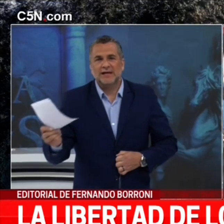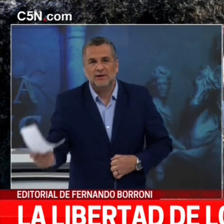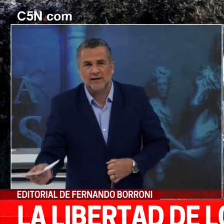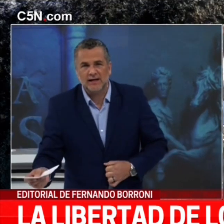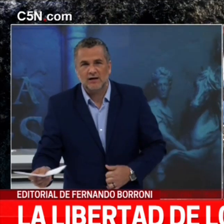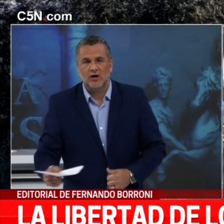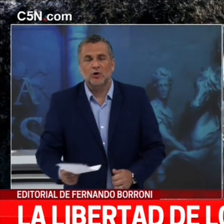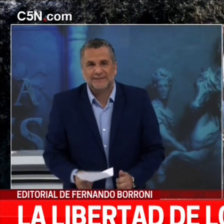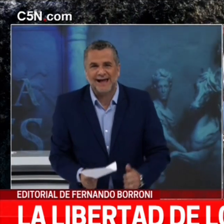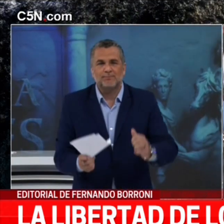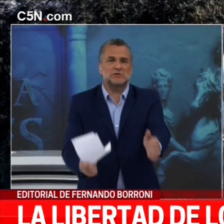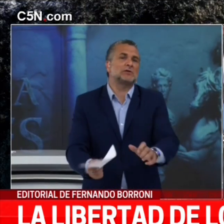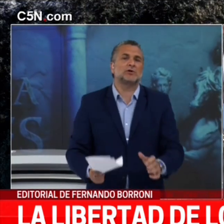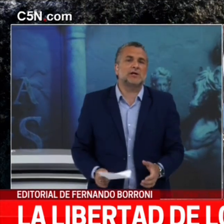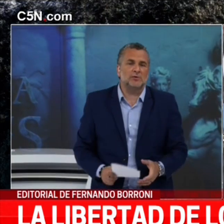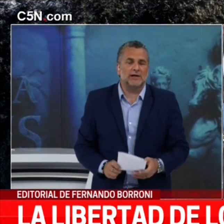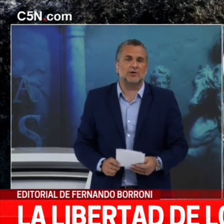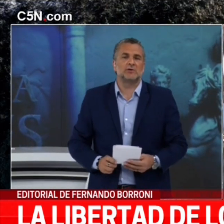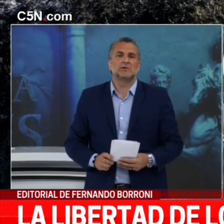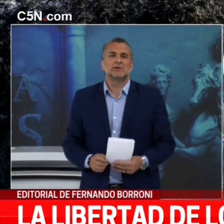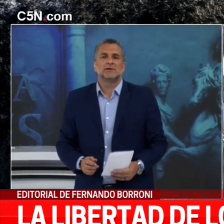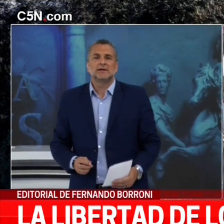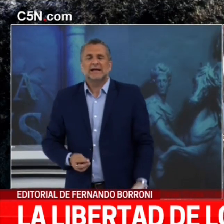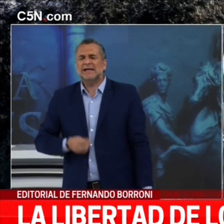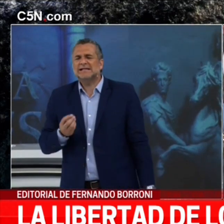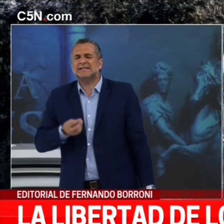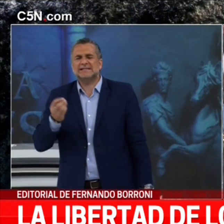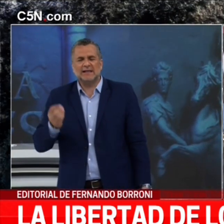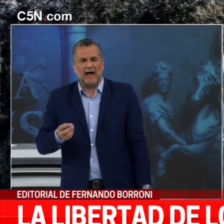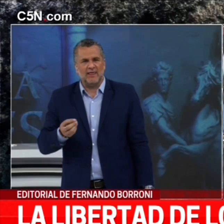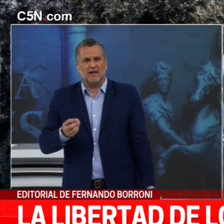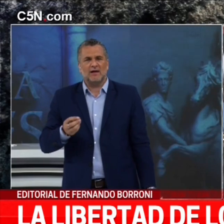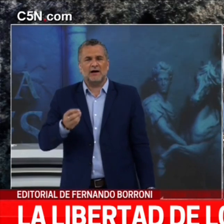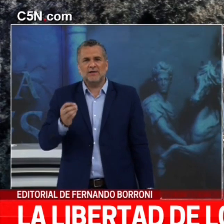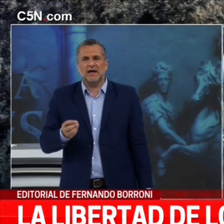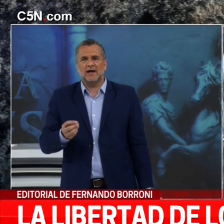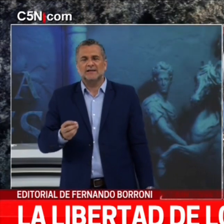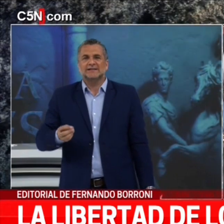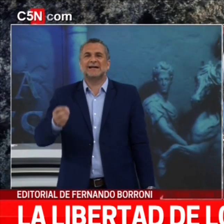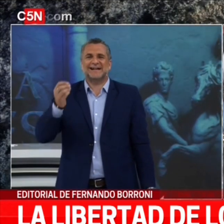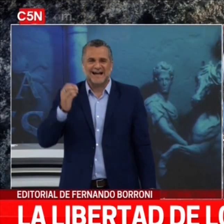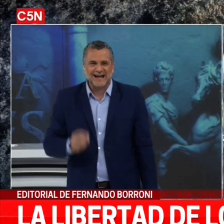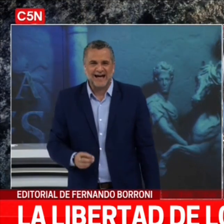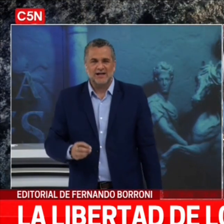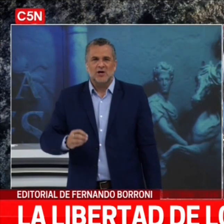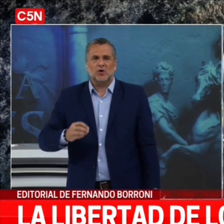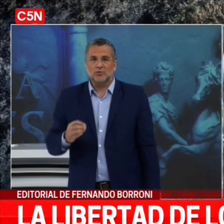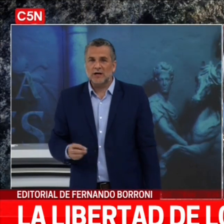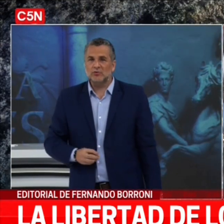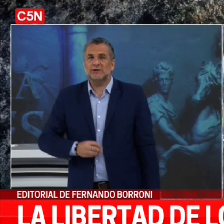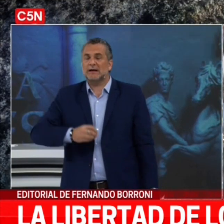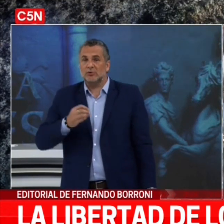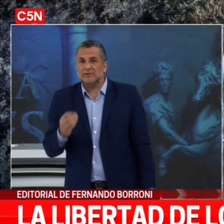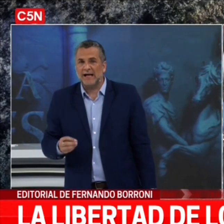de quiebre lo está impulsando este gobierno Qué necesidad había de arrancar con